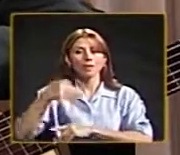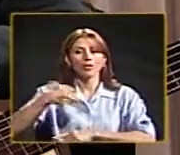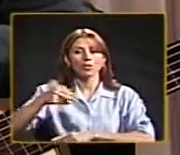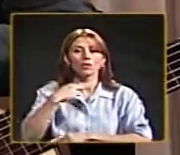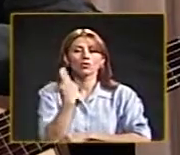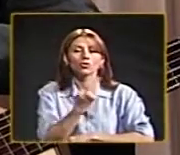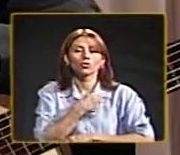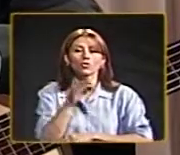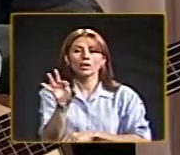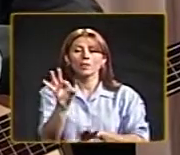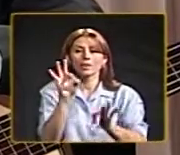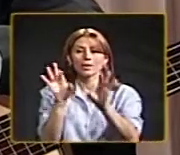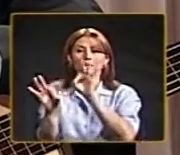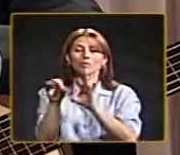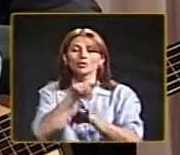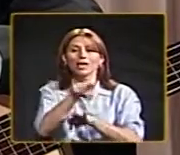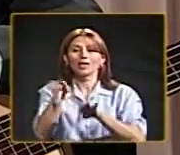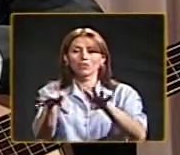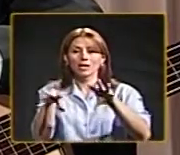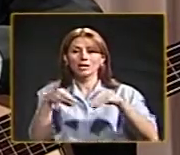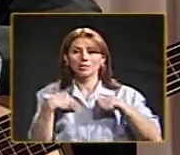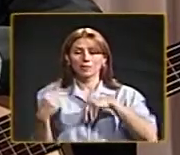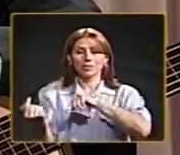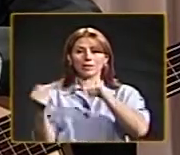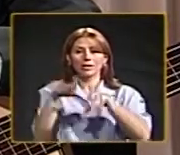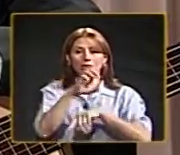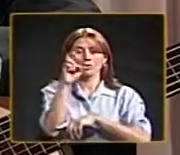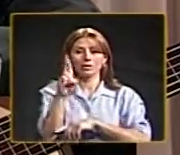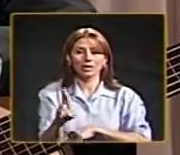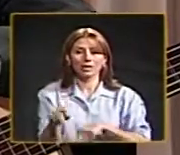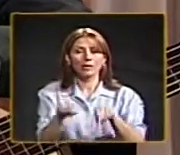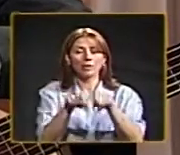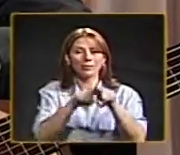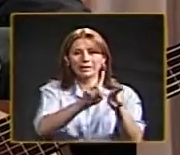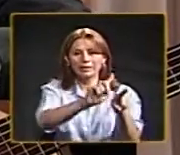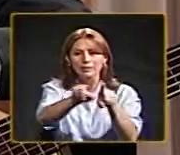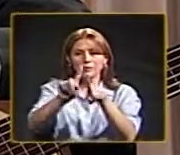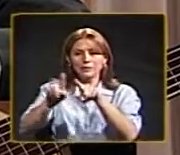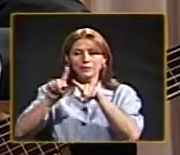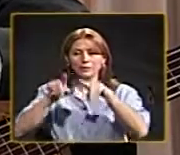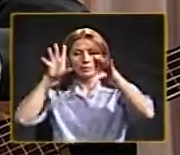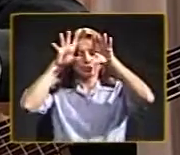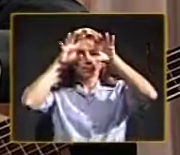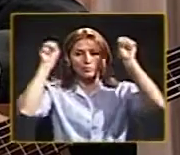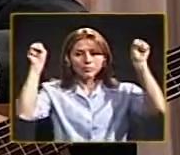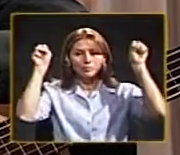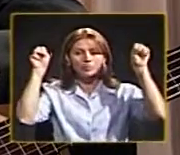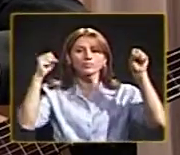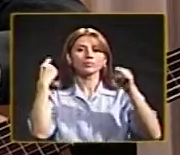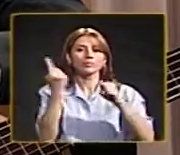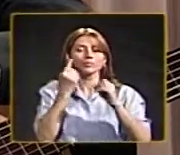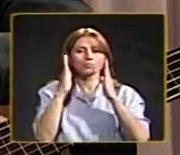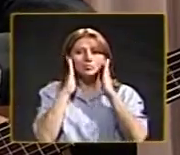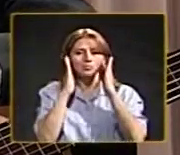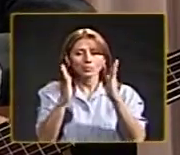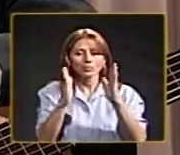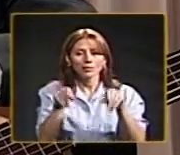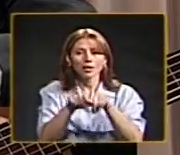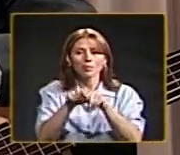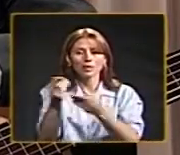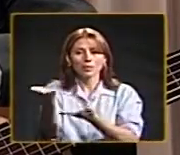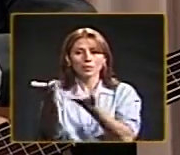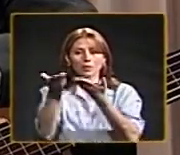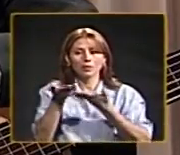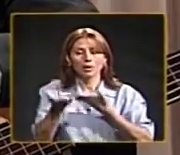venir a Costa Rica, ¿verdad? Las embajadas cada día le ponen más atención, entonces nos ofrecen más su colaboración.